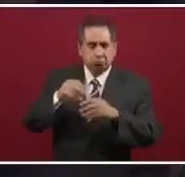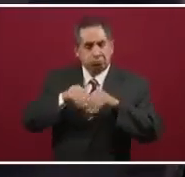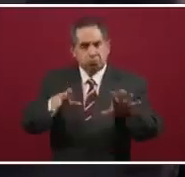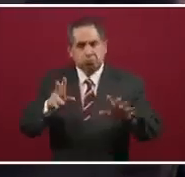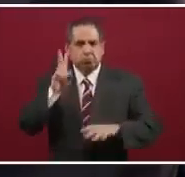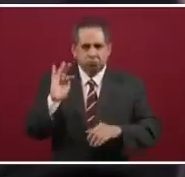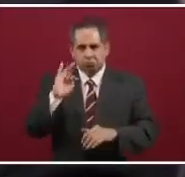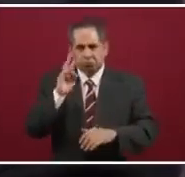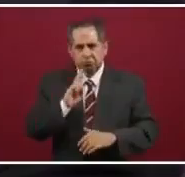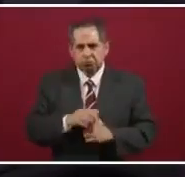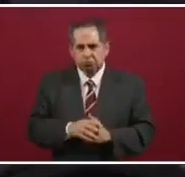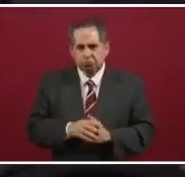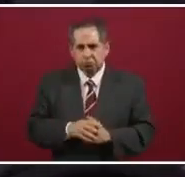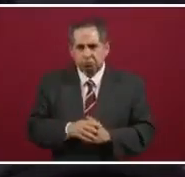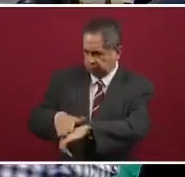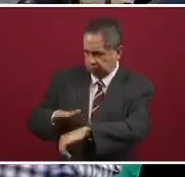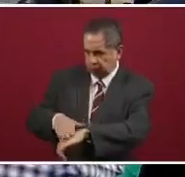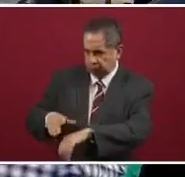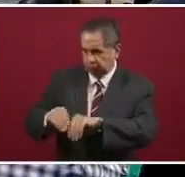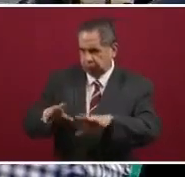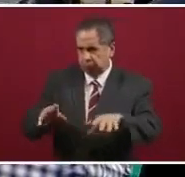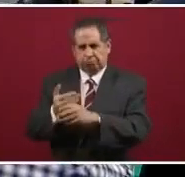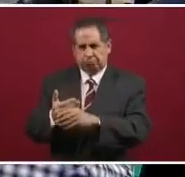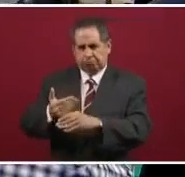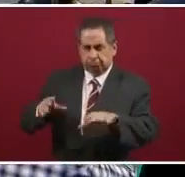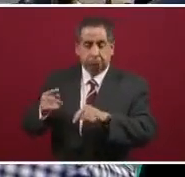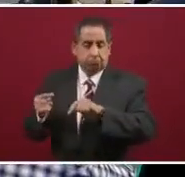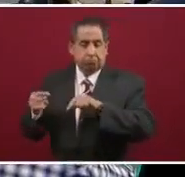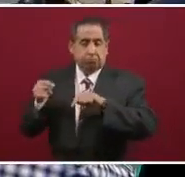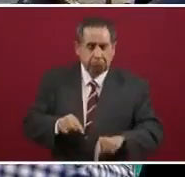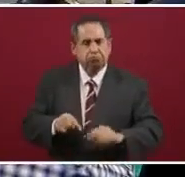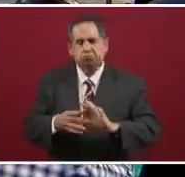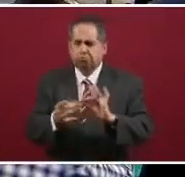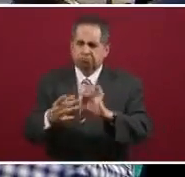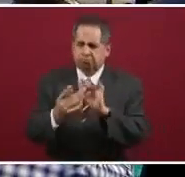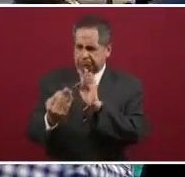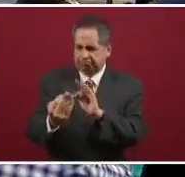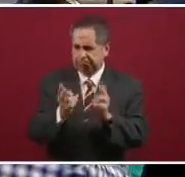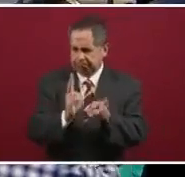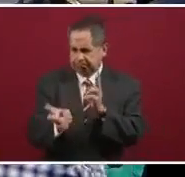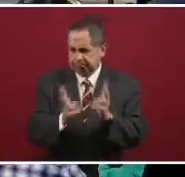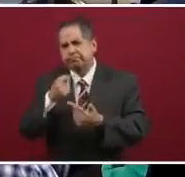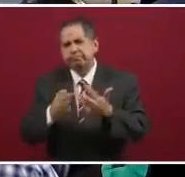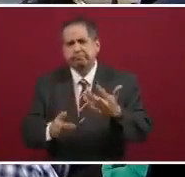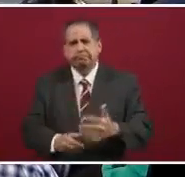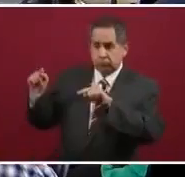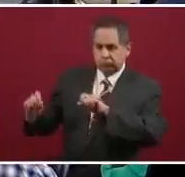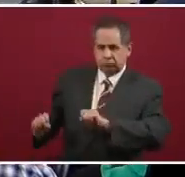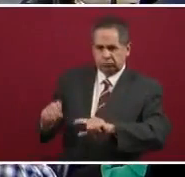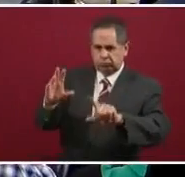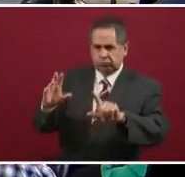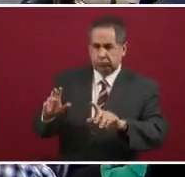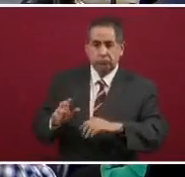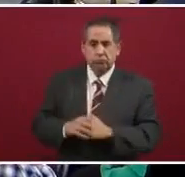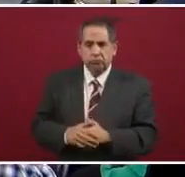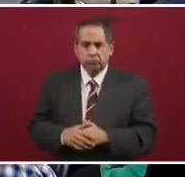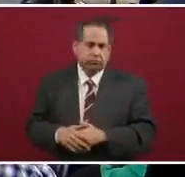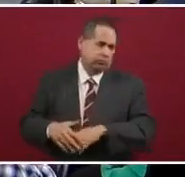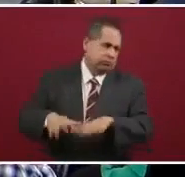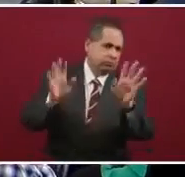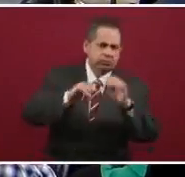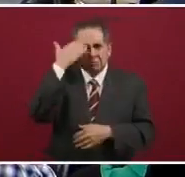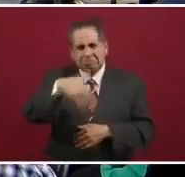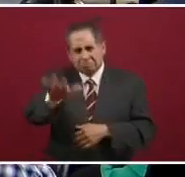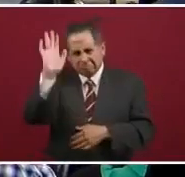Sería bueno que se transmitiera, ¿no?, desde más temprano, ya para cuando entremos nosotros ya sepamos que aquí. Pues